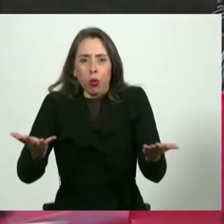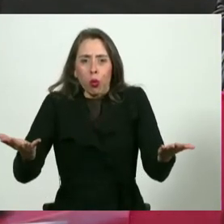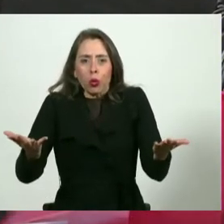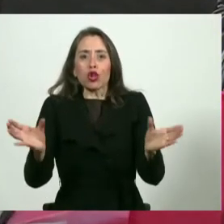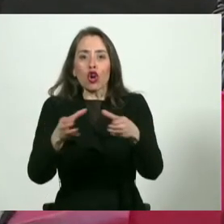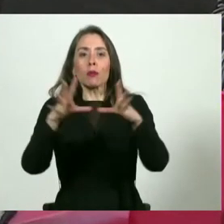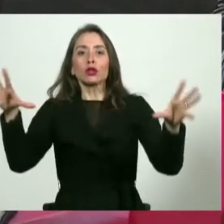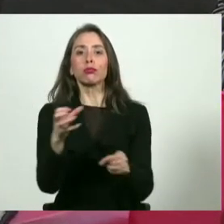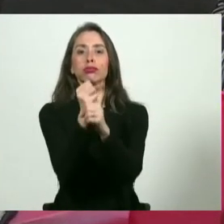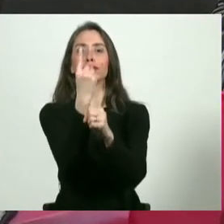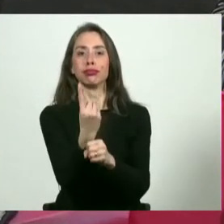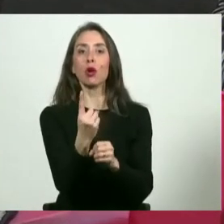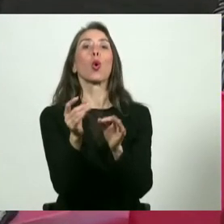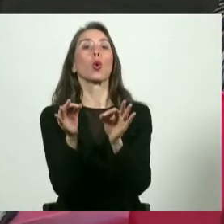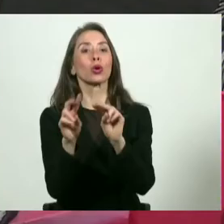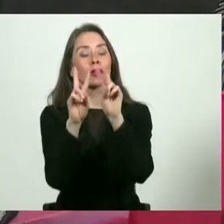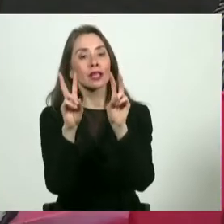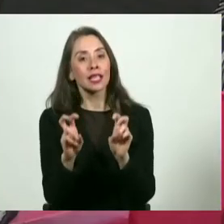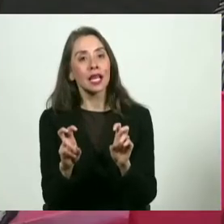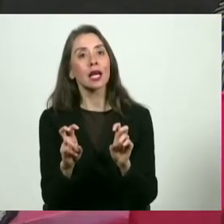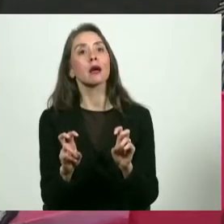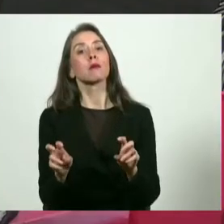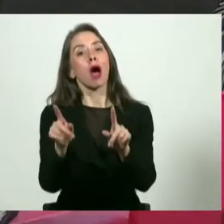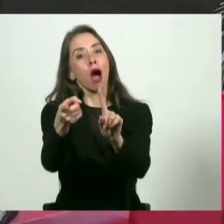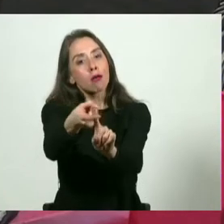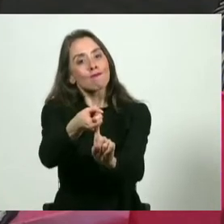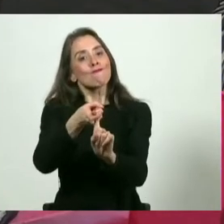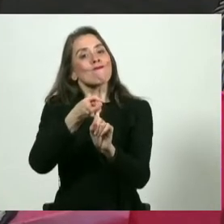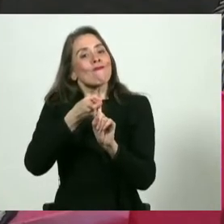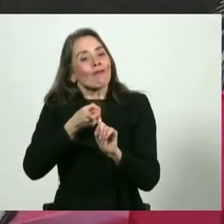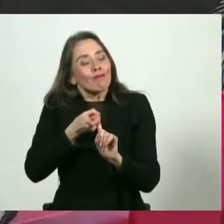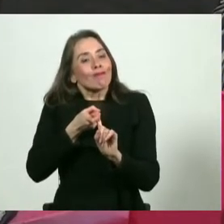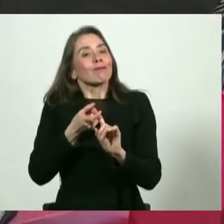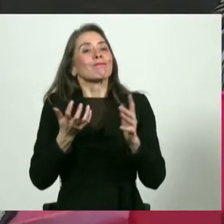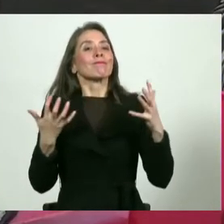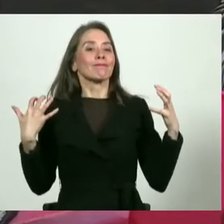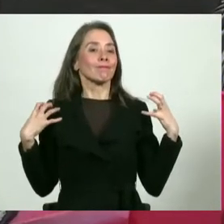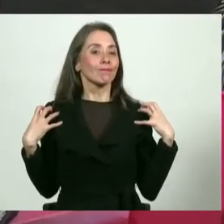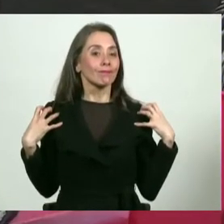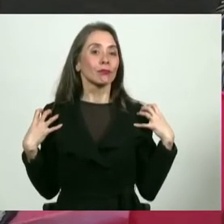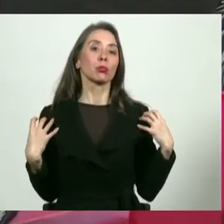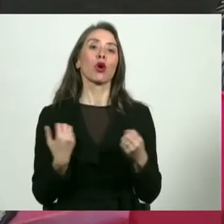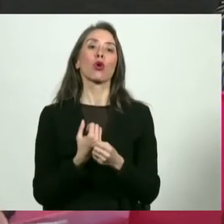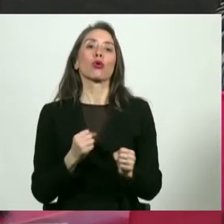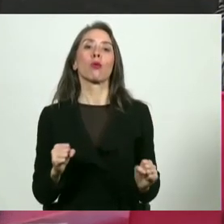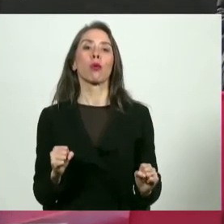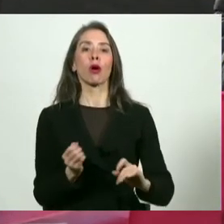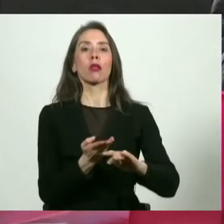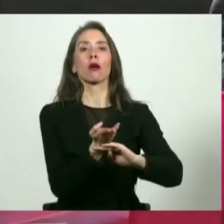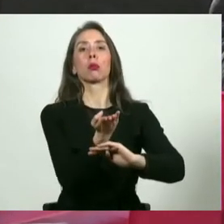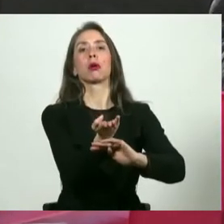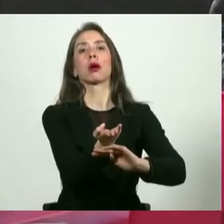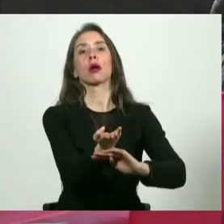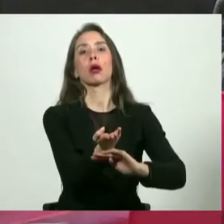rige el sueldo mínimo hoy día, ¿no es cierto?, para la contratación, ¿ya? No le rige, ¿ya? Que es una cosa absolutamente